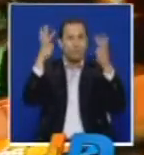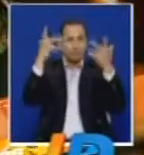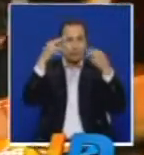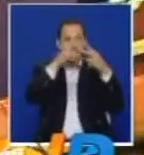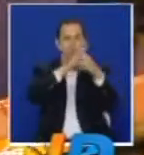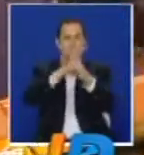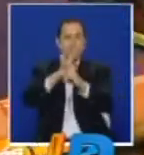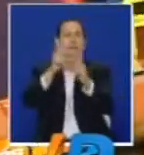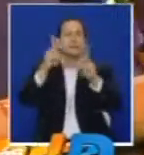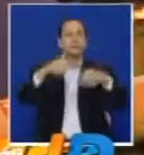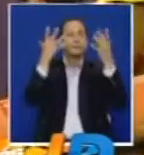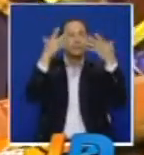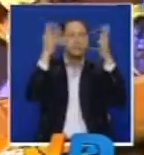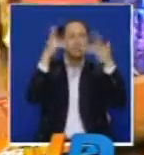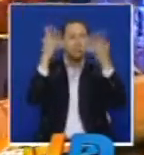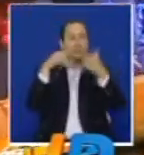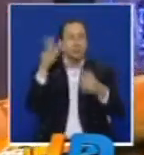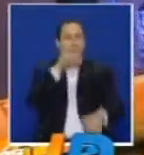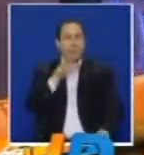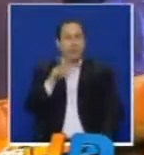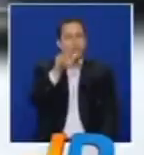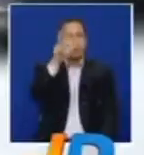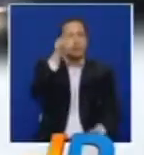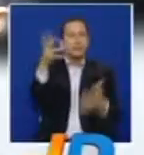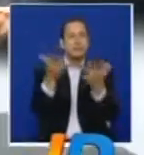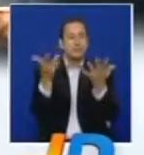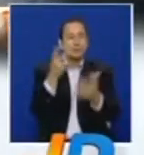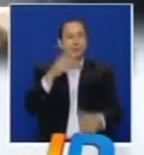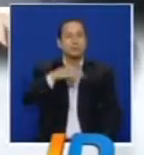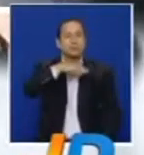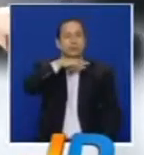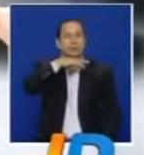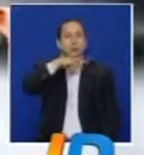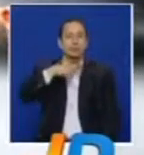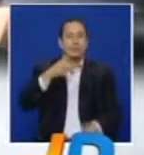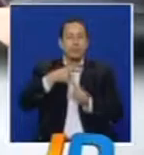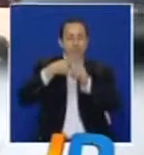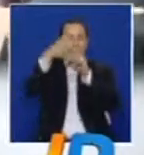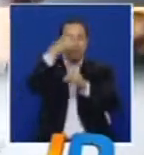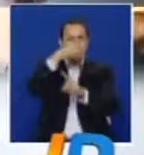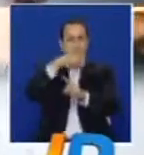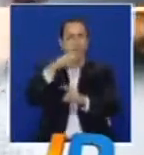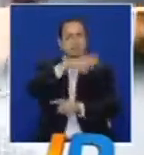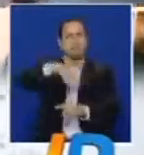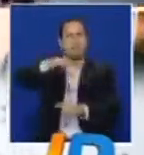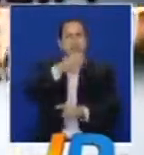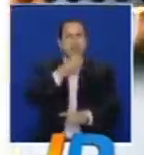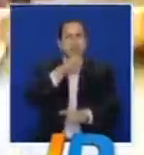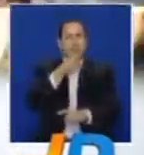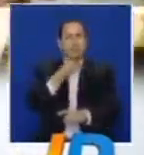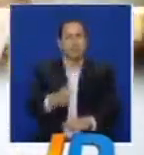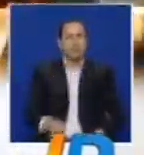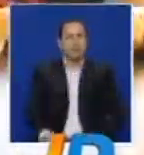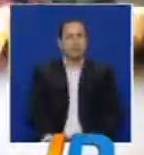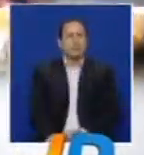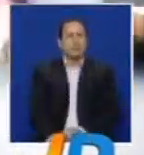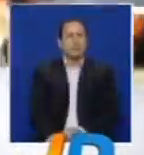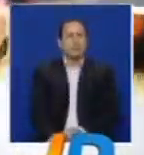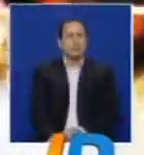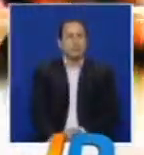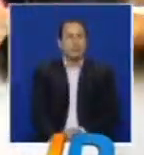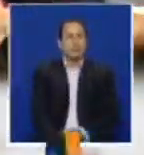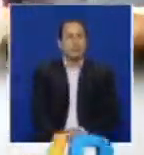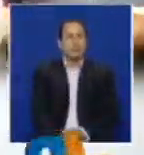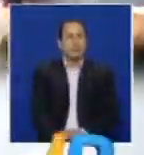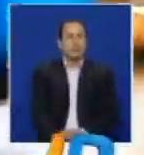Y el Carnaval de Música Andina que se cumplió en Yumbo. Noticiero Más Pacífico, donde la región es noticia.